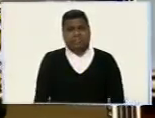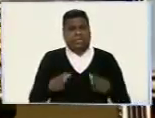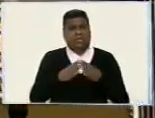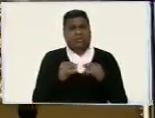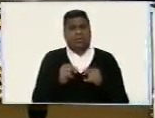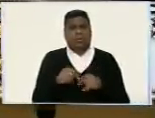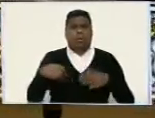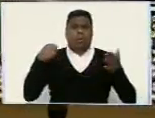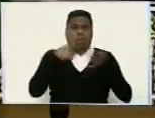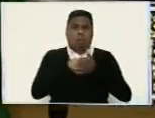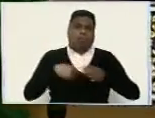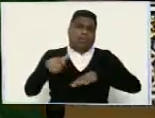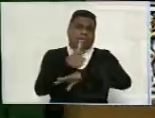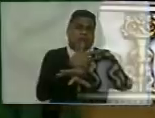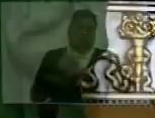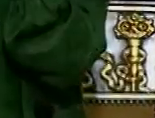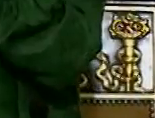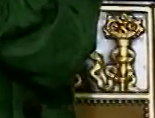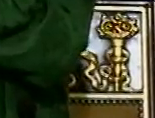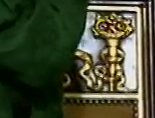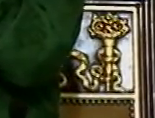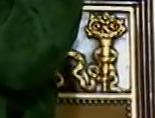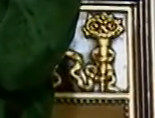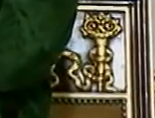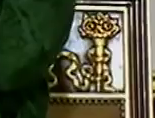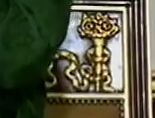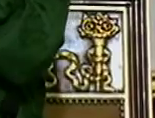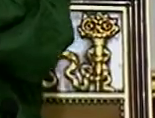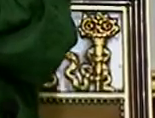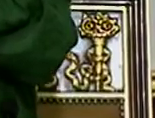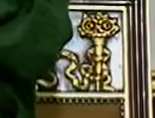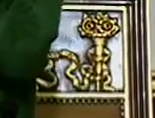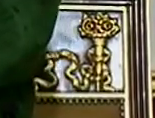golpe de Estado 2002 contra el comandante Chávez, allí